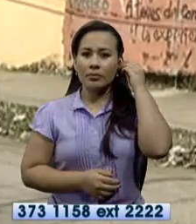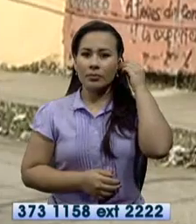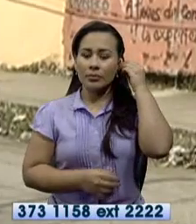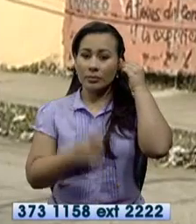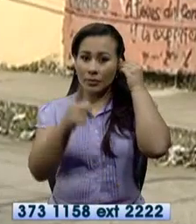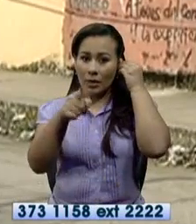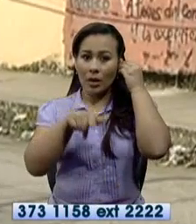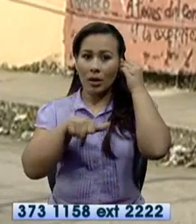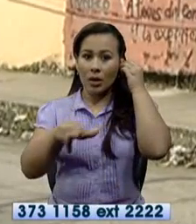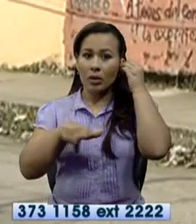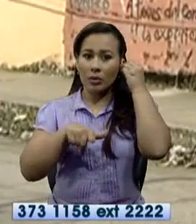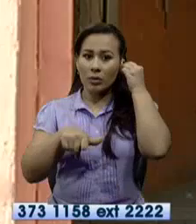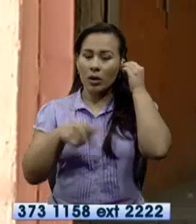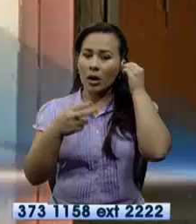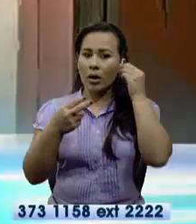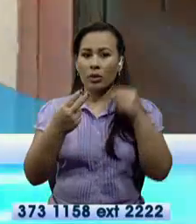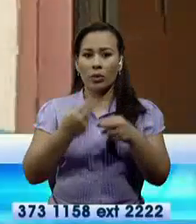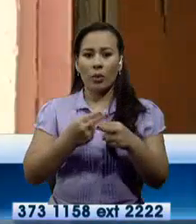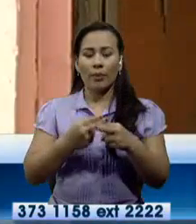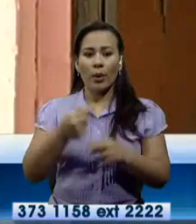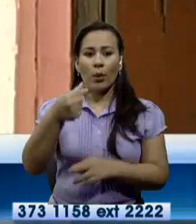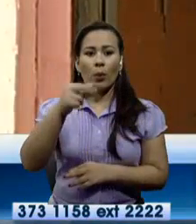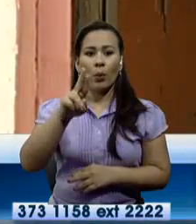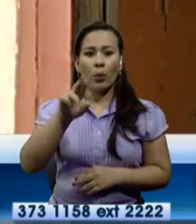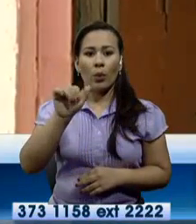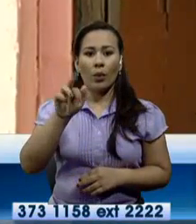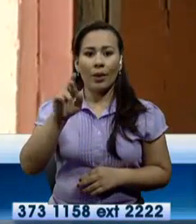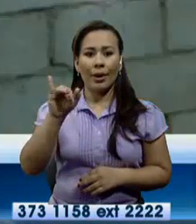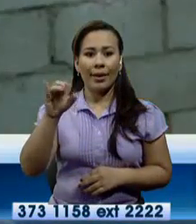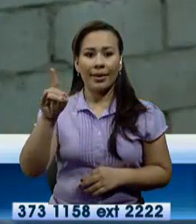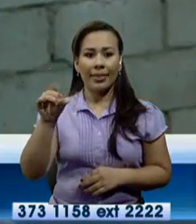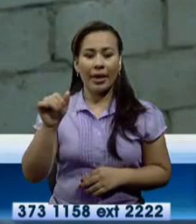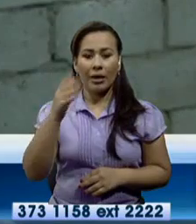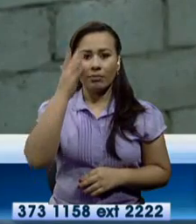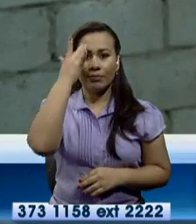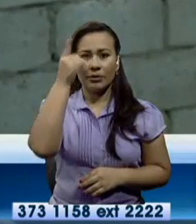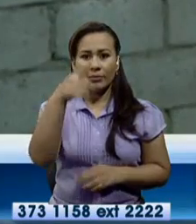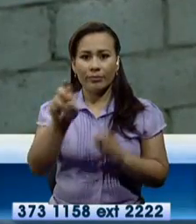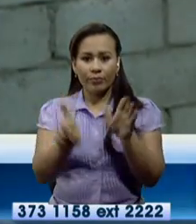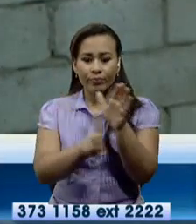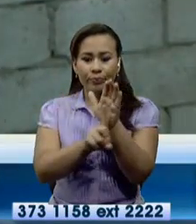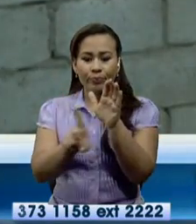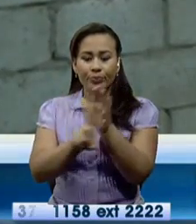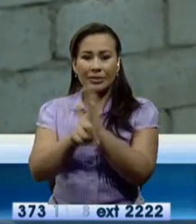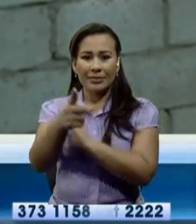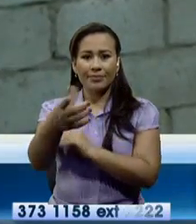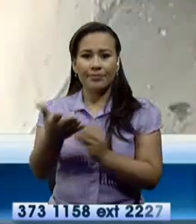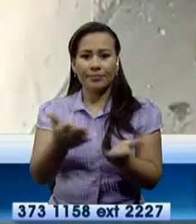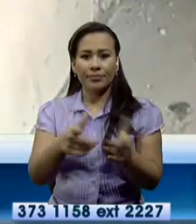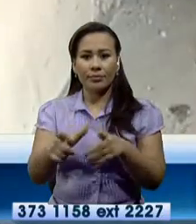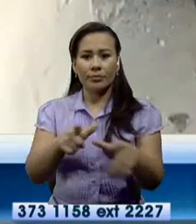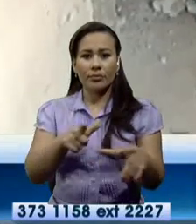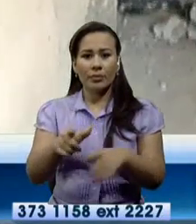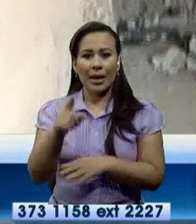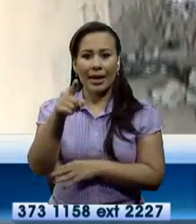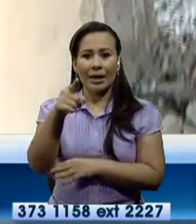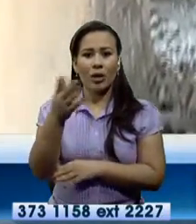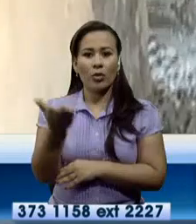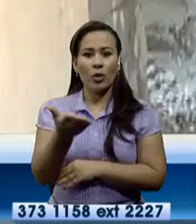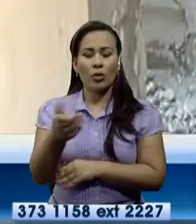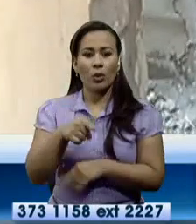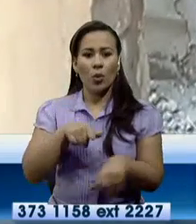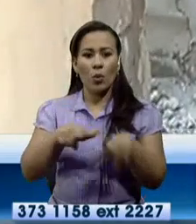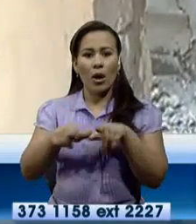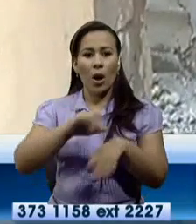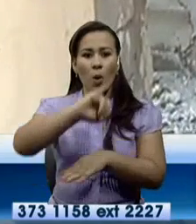barrio le dicen La Guarida, y es evidente por qué semejante apodo. Se ubica en la cooperativa Estrella de Belén, sector